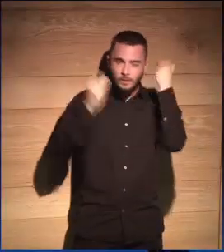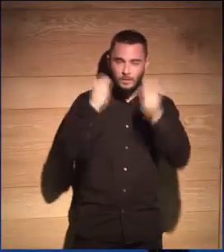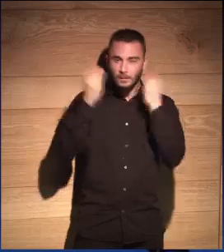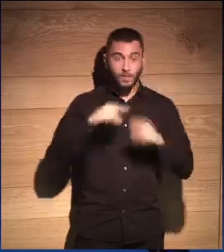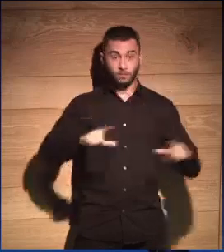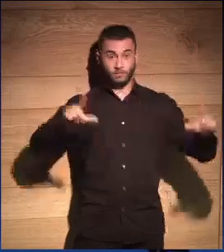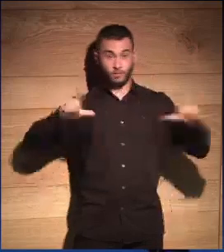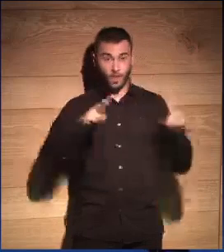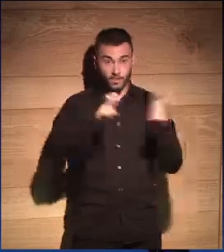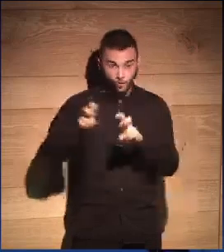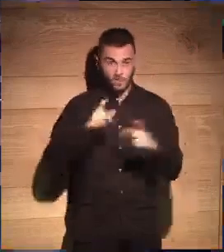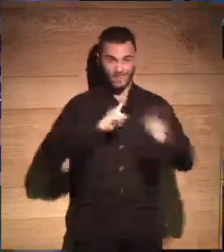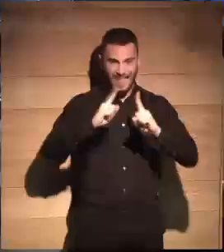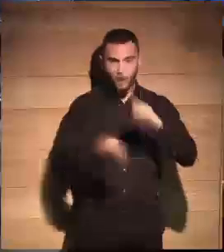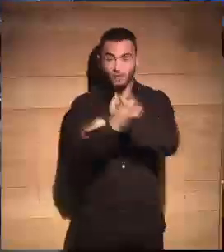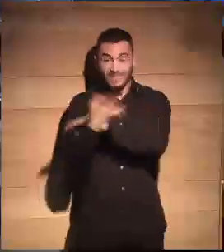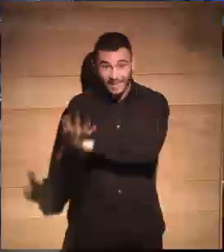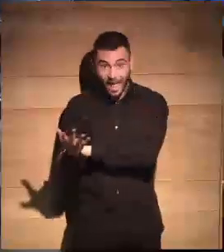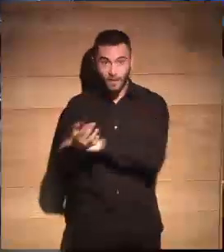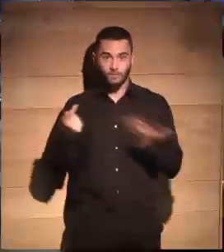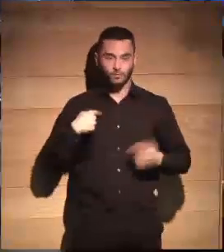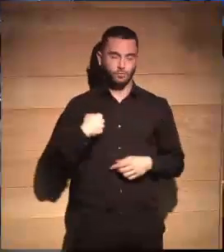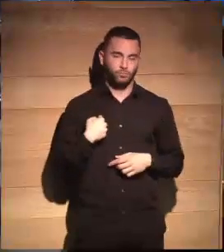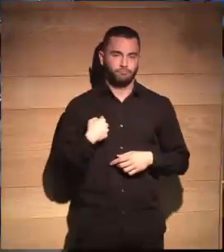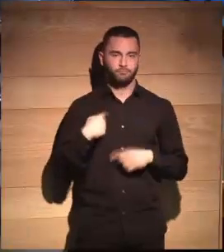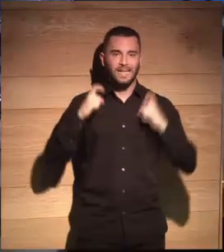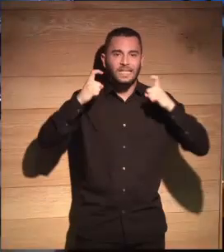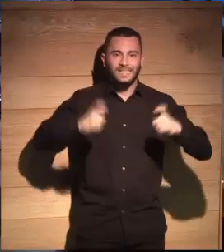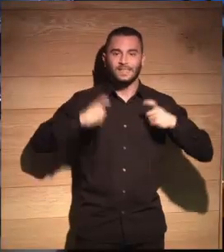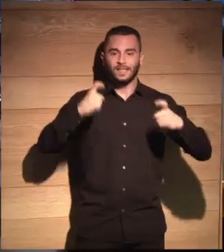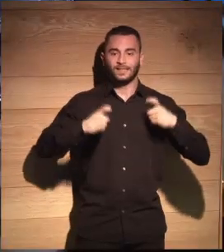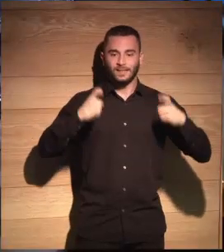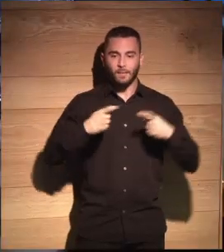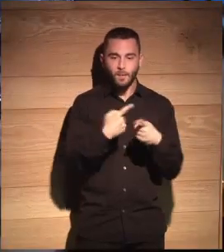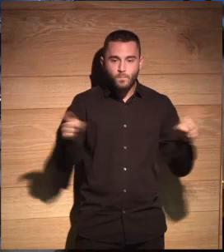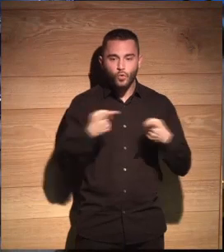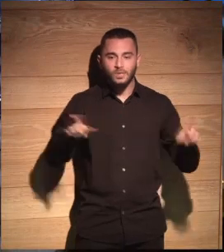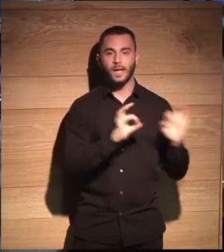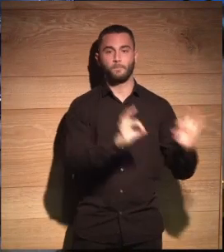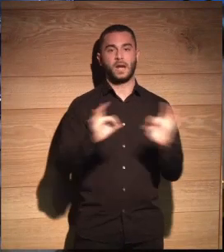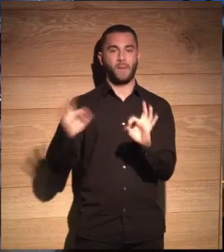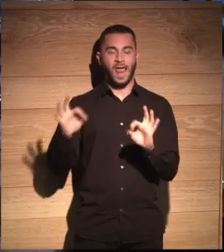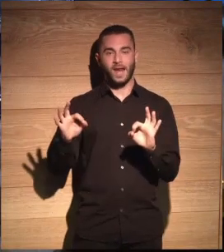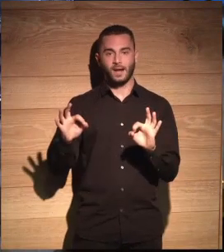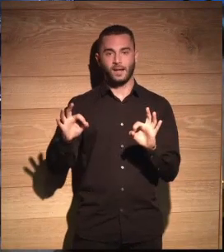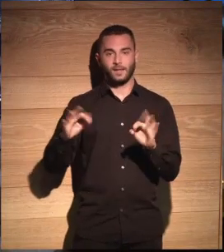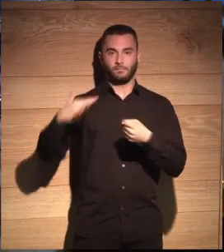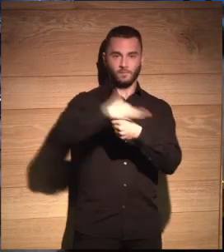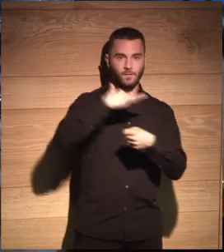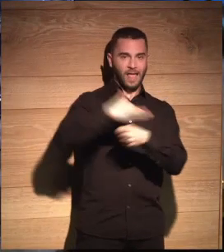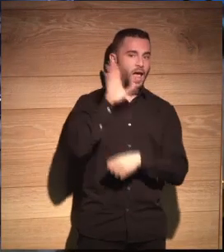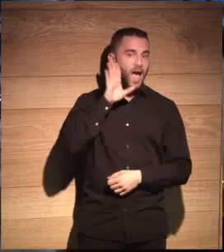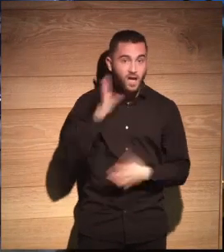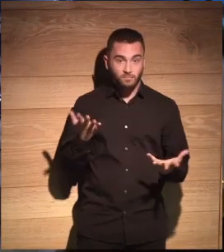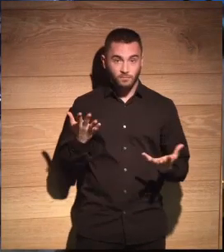los personajes nuevos y los diálogos que se creaban y tal, pues he intentado escribir la música inspirándome en eso.